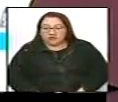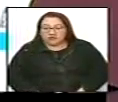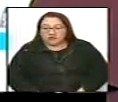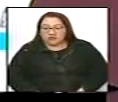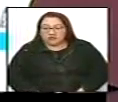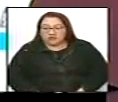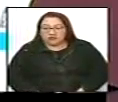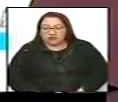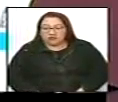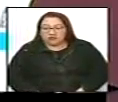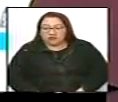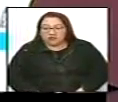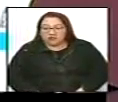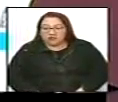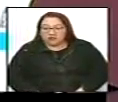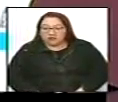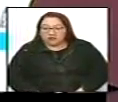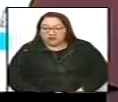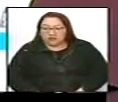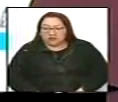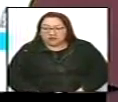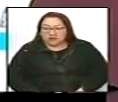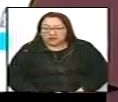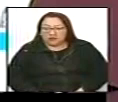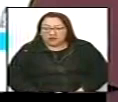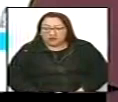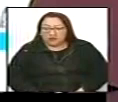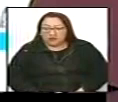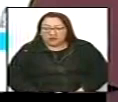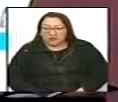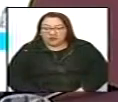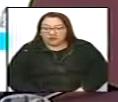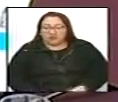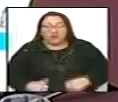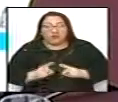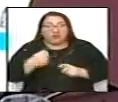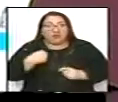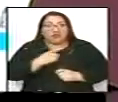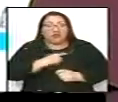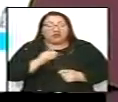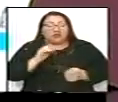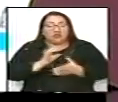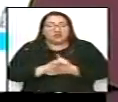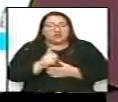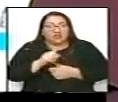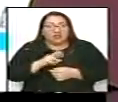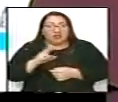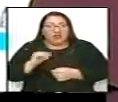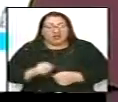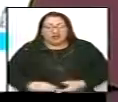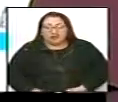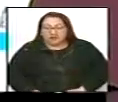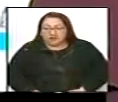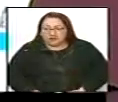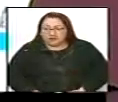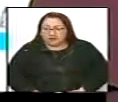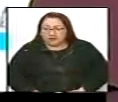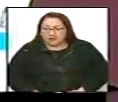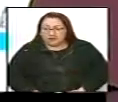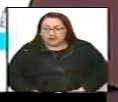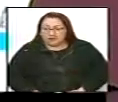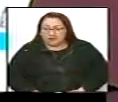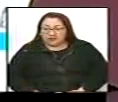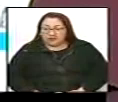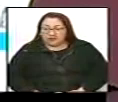tiene distintos elementos, pero básicamente la denuncia al señor Chávarri por parte de Soraya Dávalos es en primer